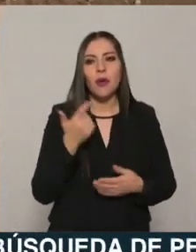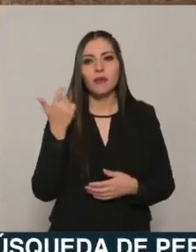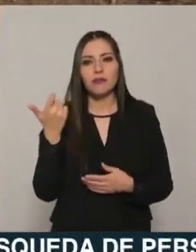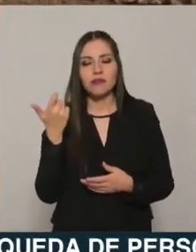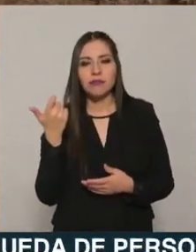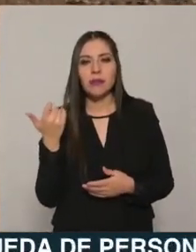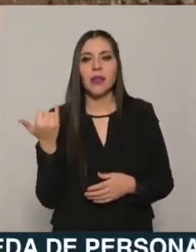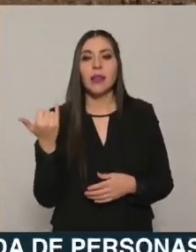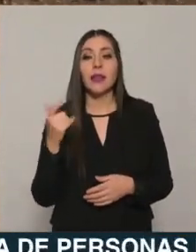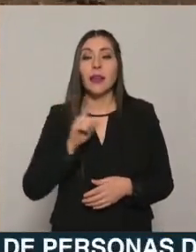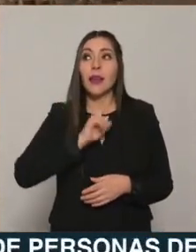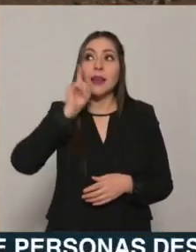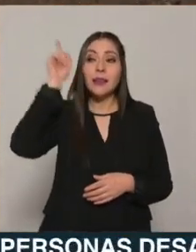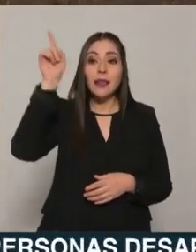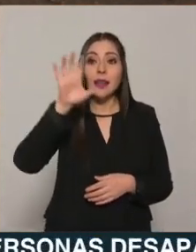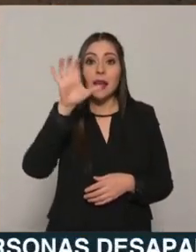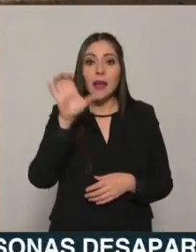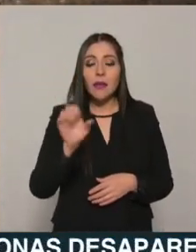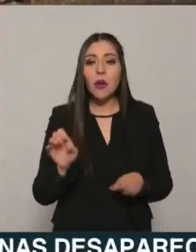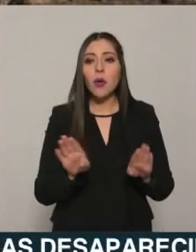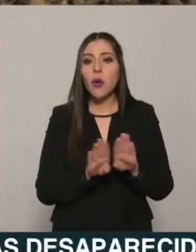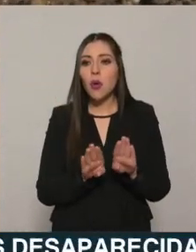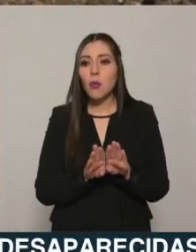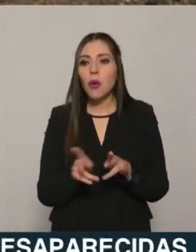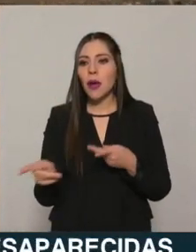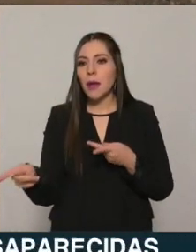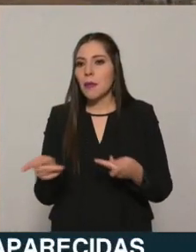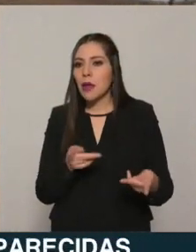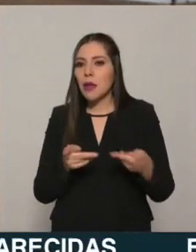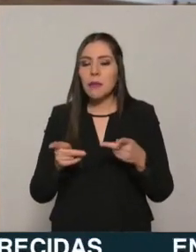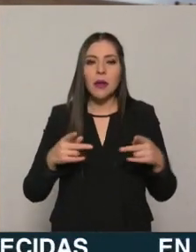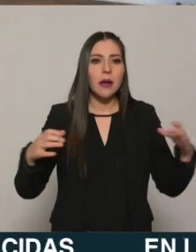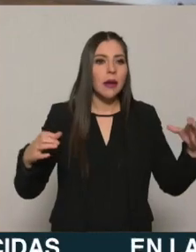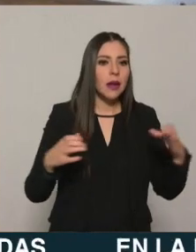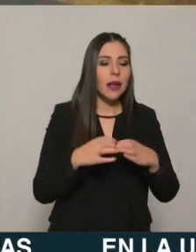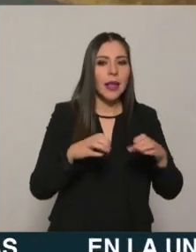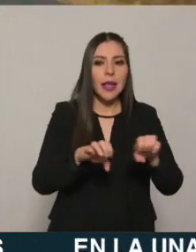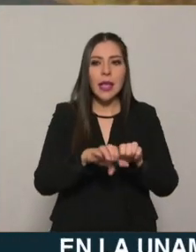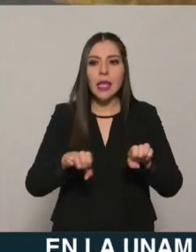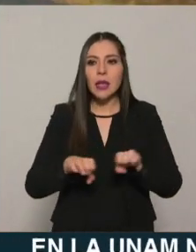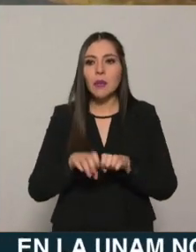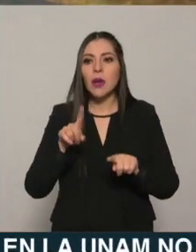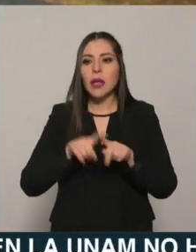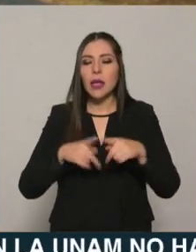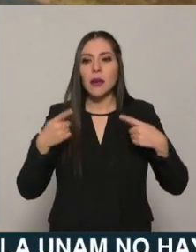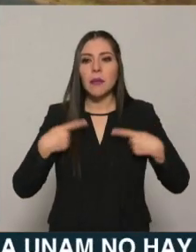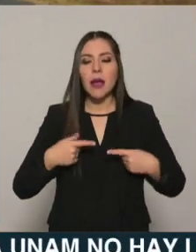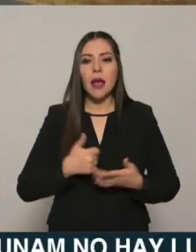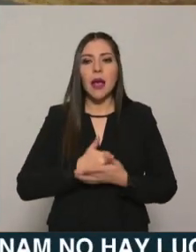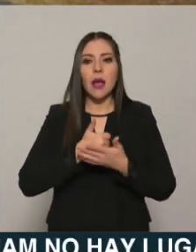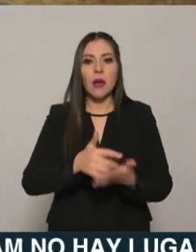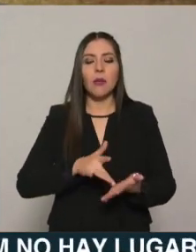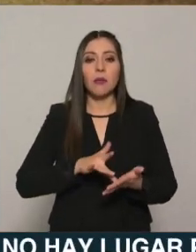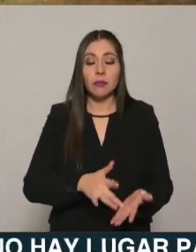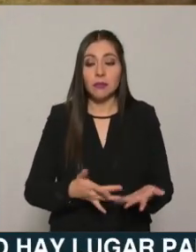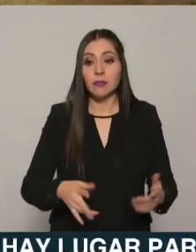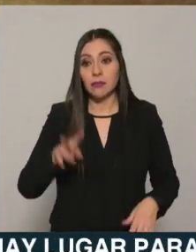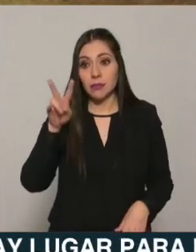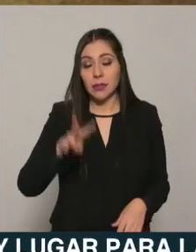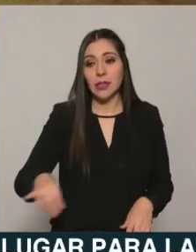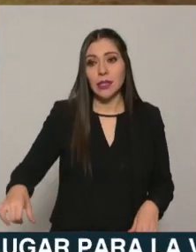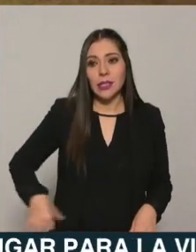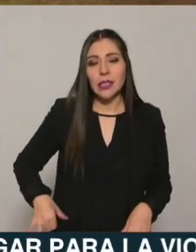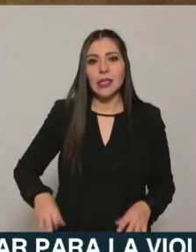allá y la logística y el formar todo el equipo de apoyo también fue muy interesante, fue un gran desafío encontrar a la